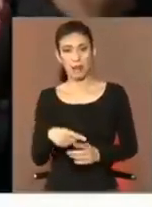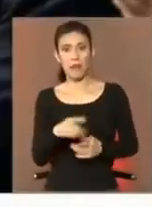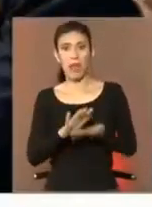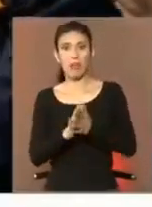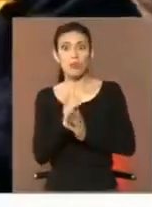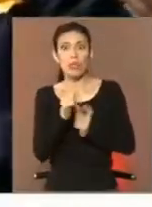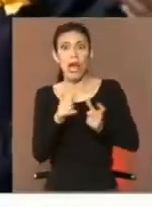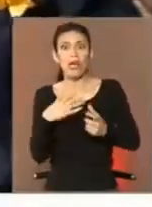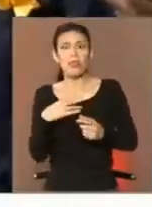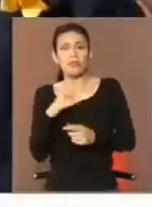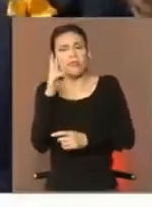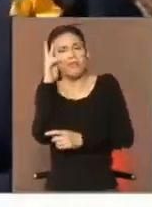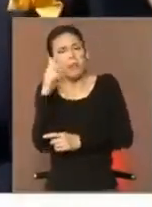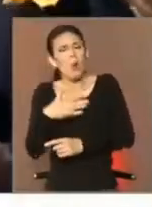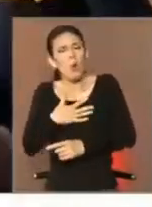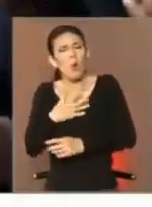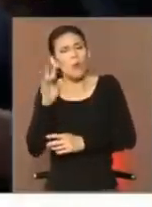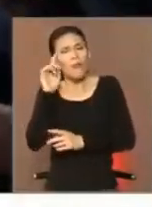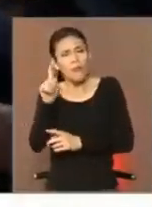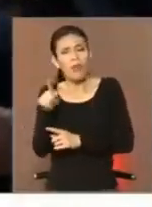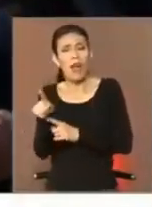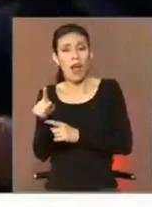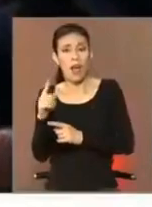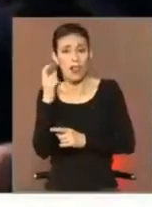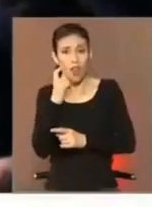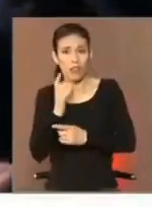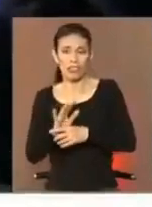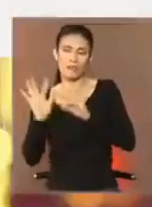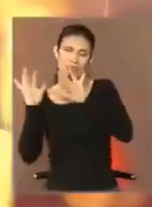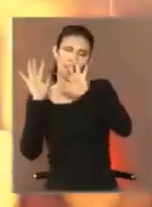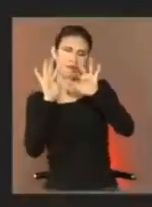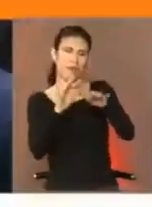ser parte de una emotiva ceremonia